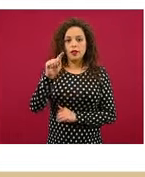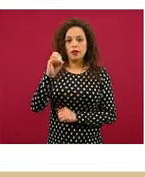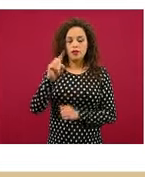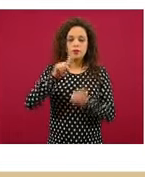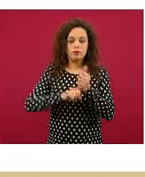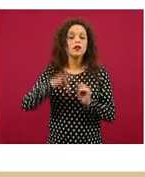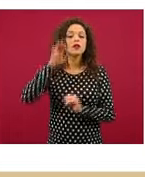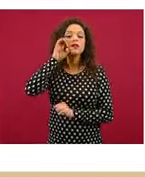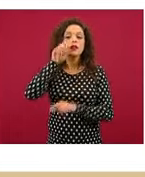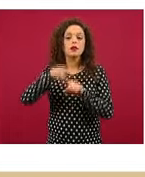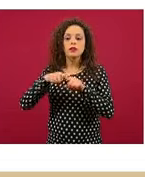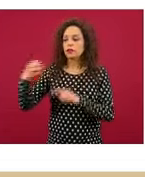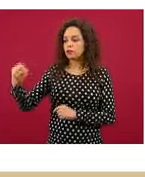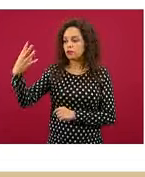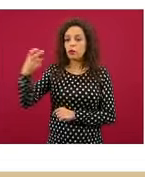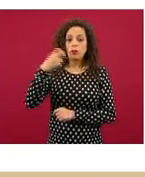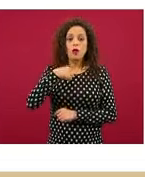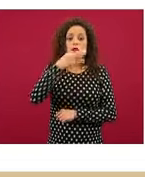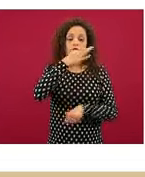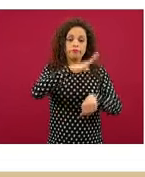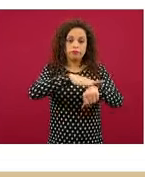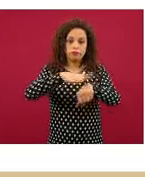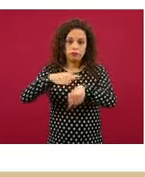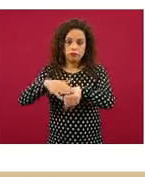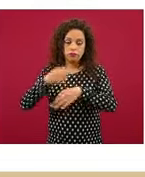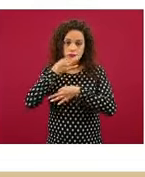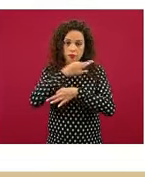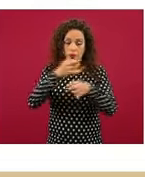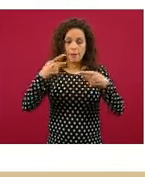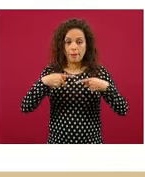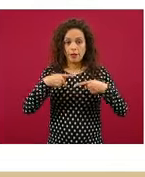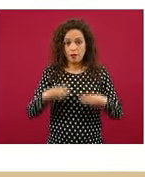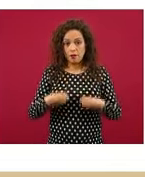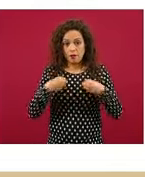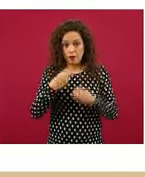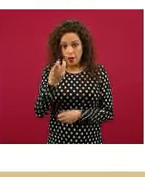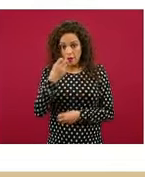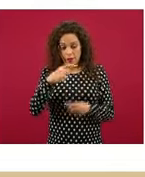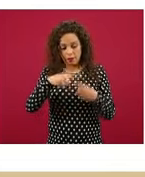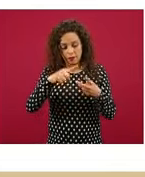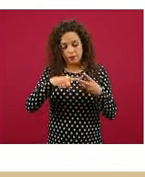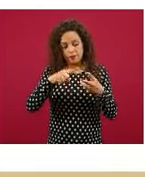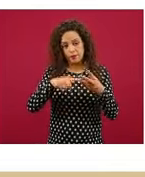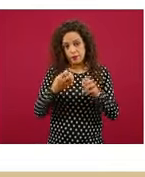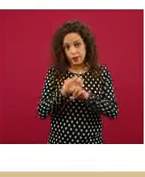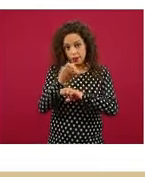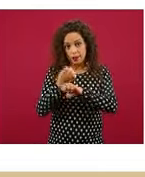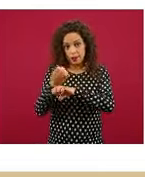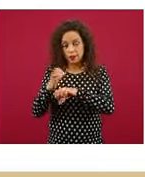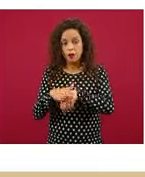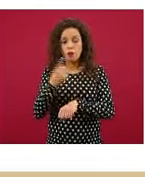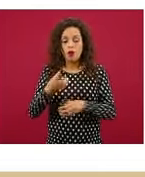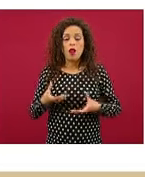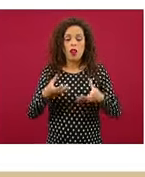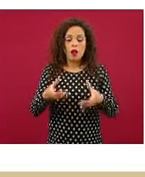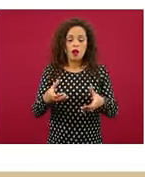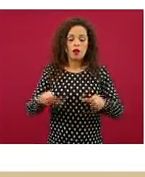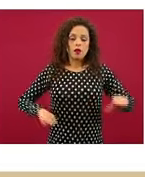el llamado a las personas que residen en estos 3 estados, porque de seguro las actividades en el espacio